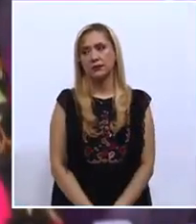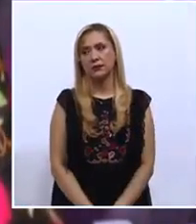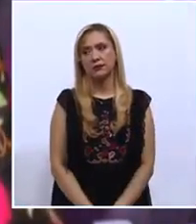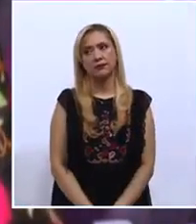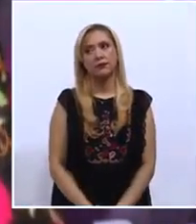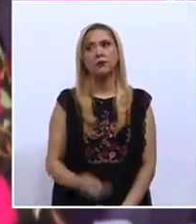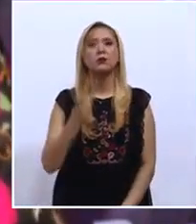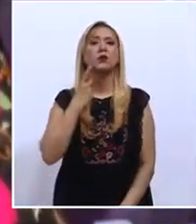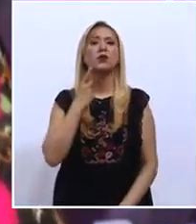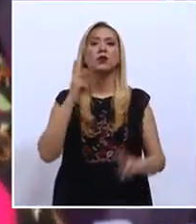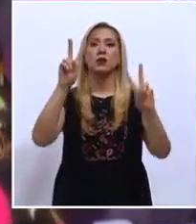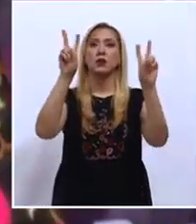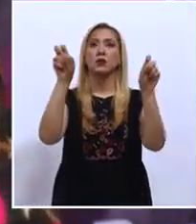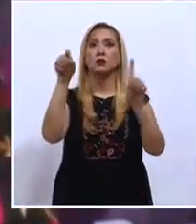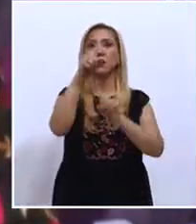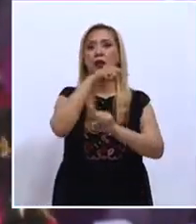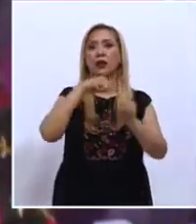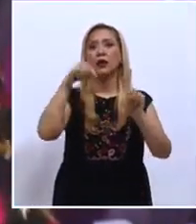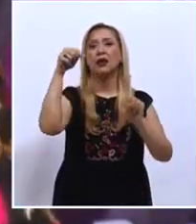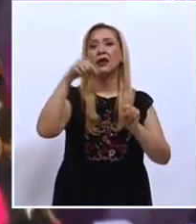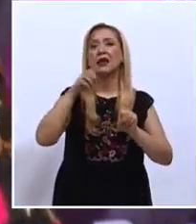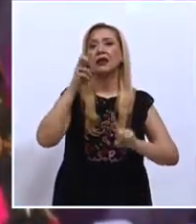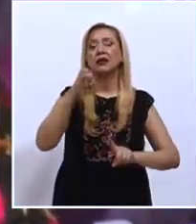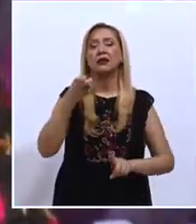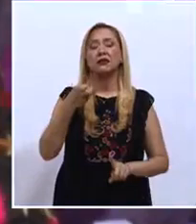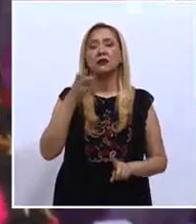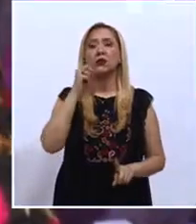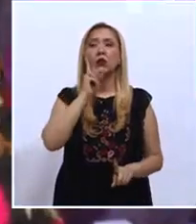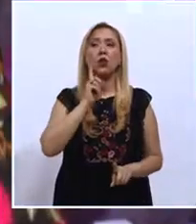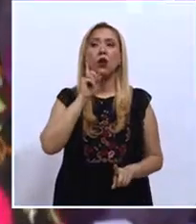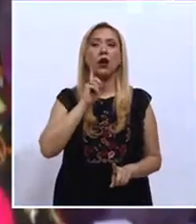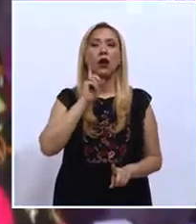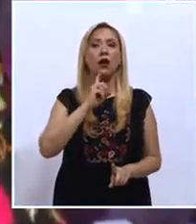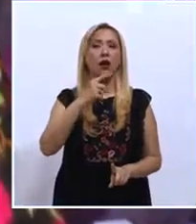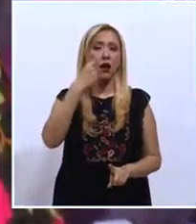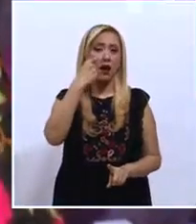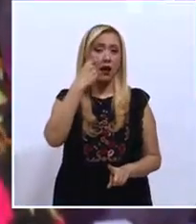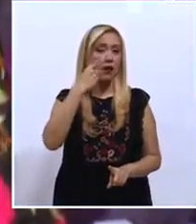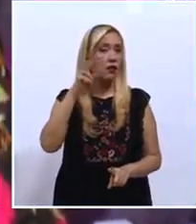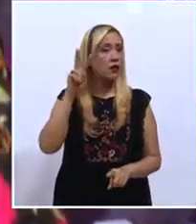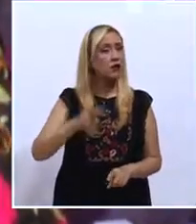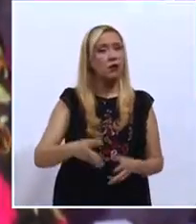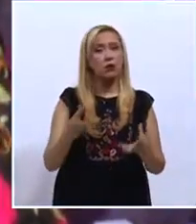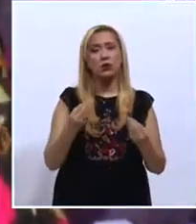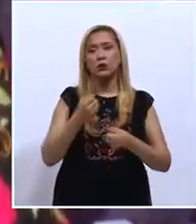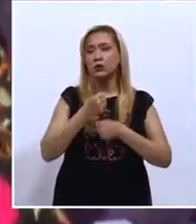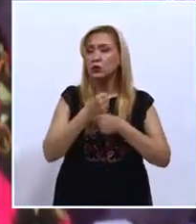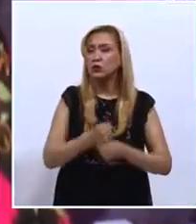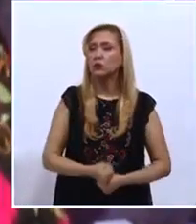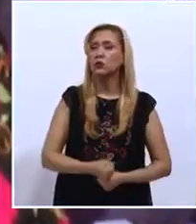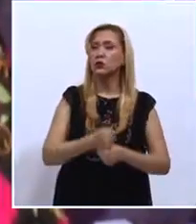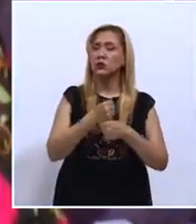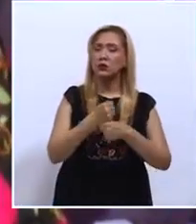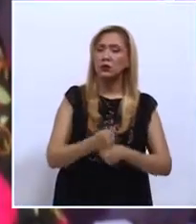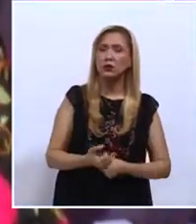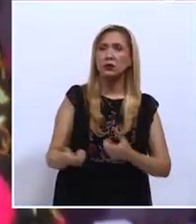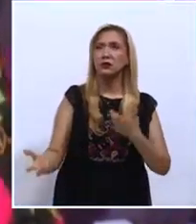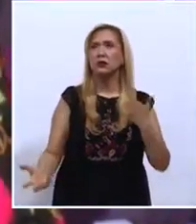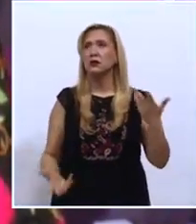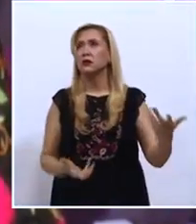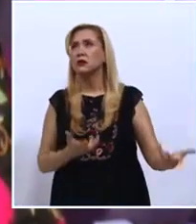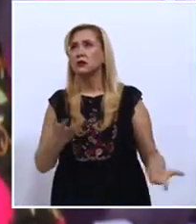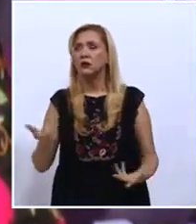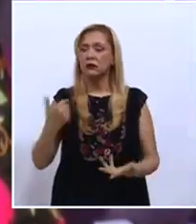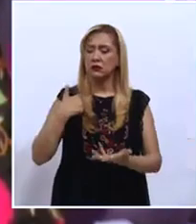la política ha sido un campo en el que la mujer realmente ha sufrido los embates de una